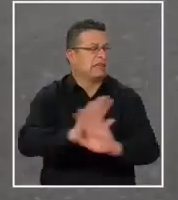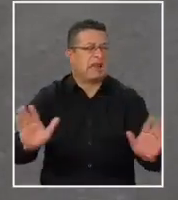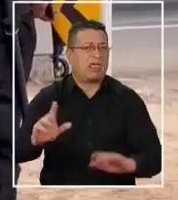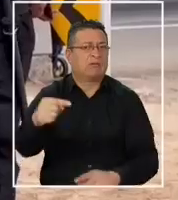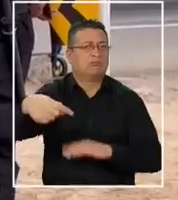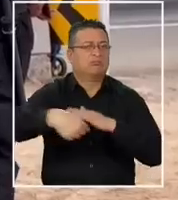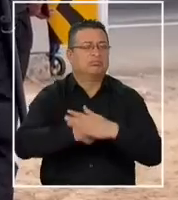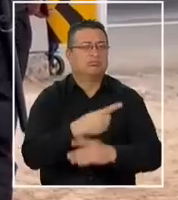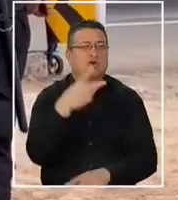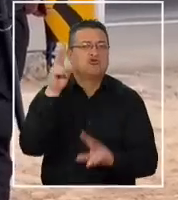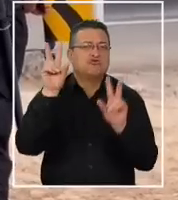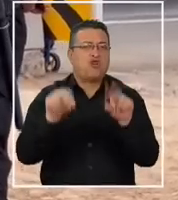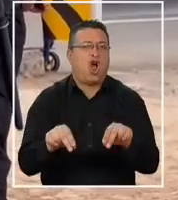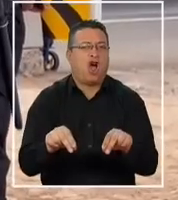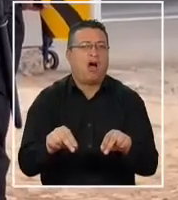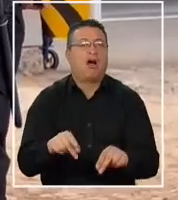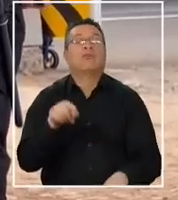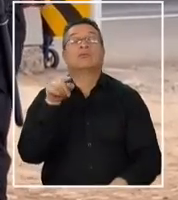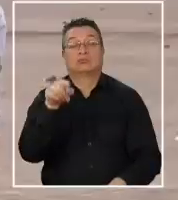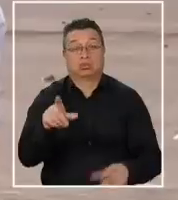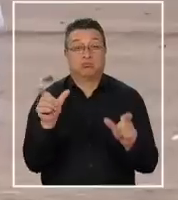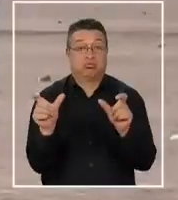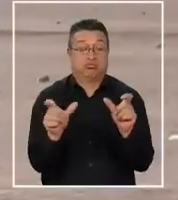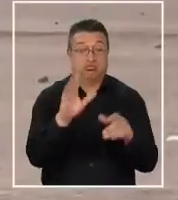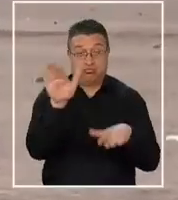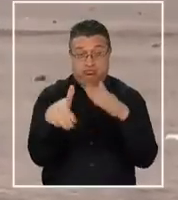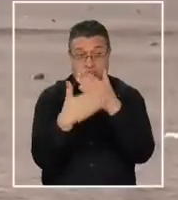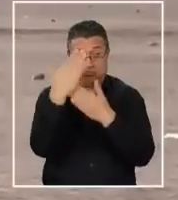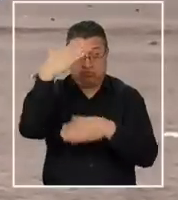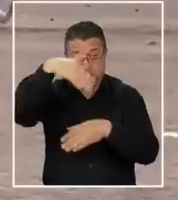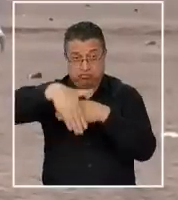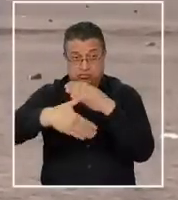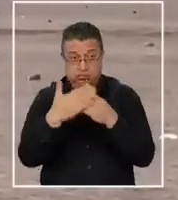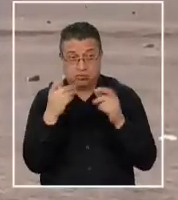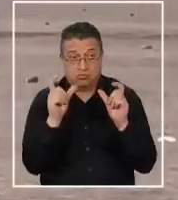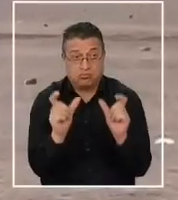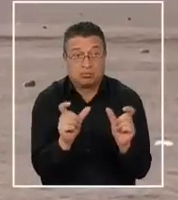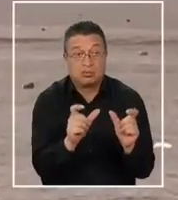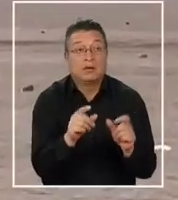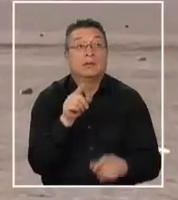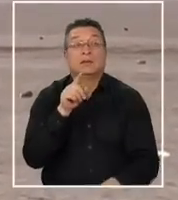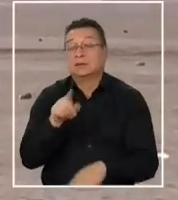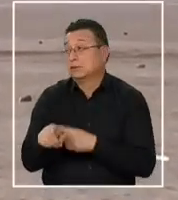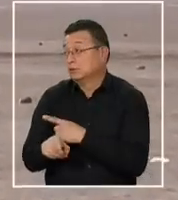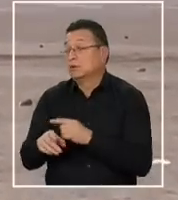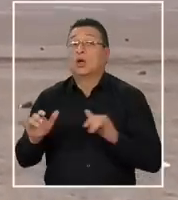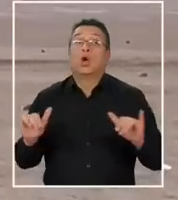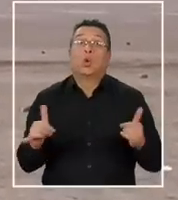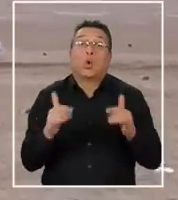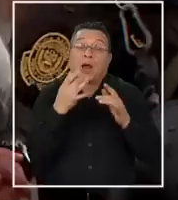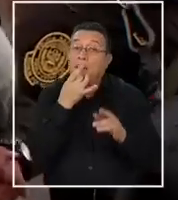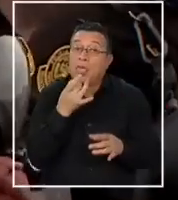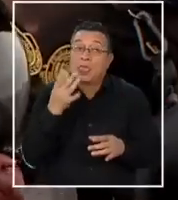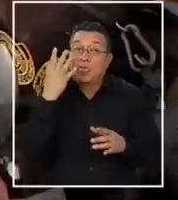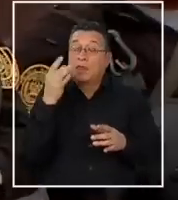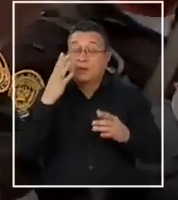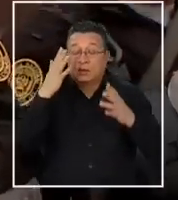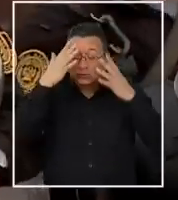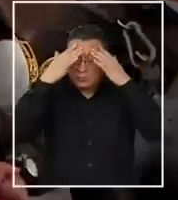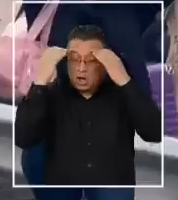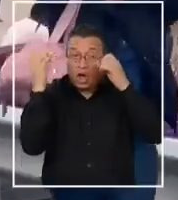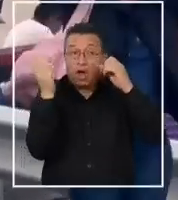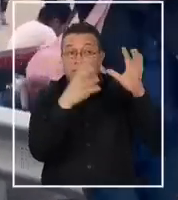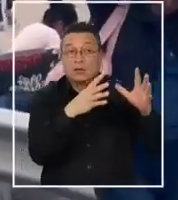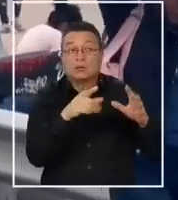territorio peruano. La frontera está vigilada día y noche. Y así, mientras ellos inventan juegos lejos de estos